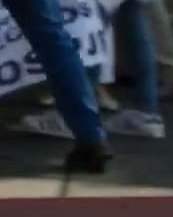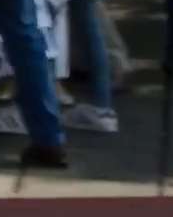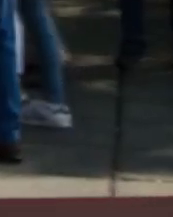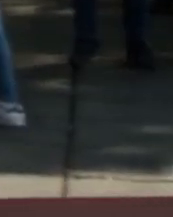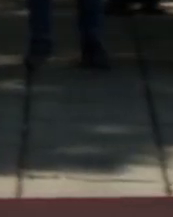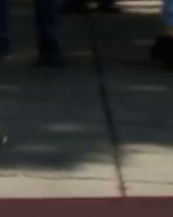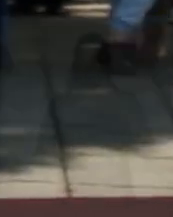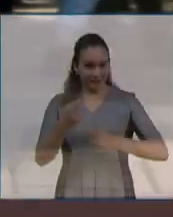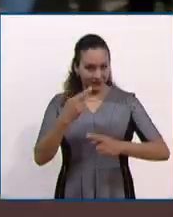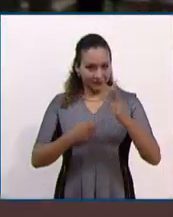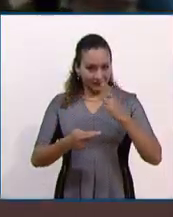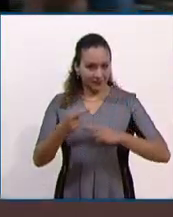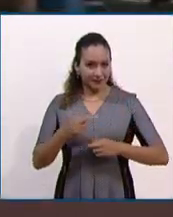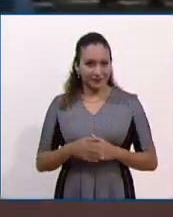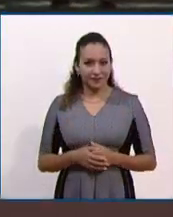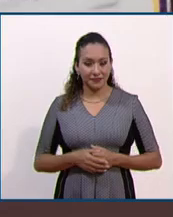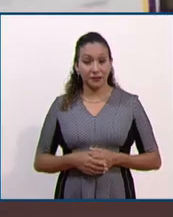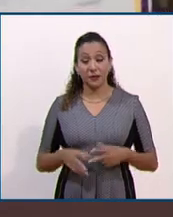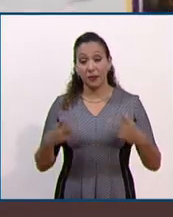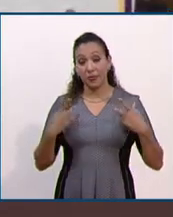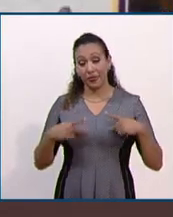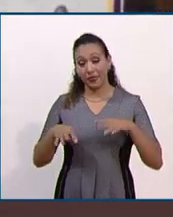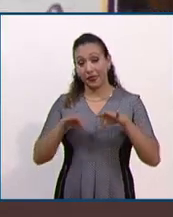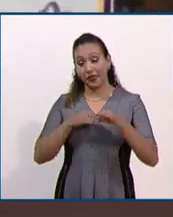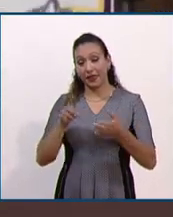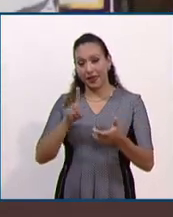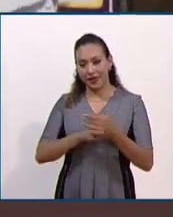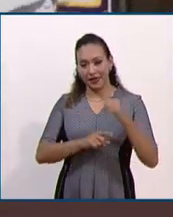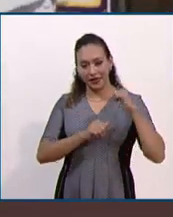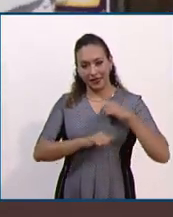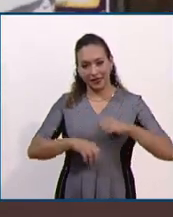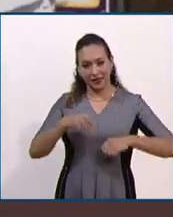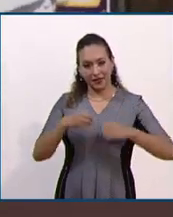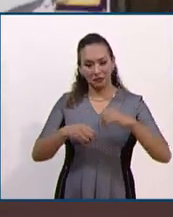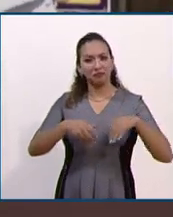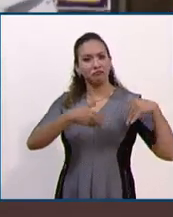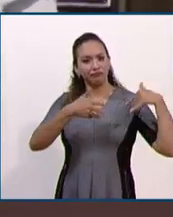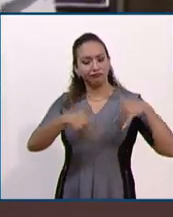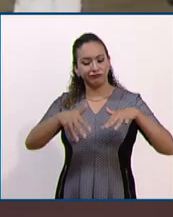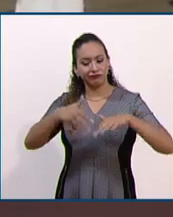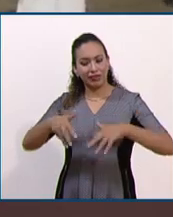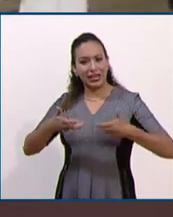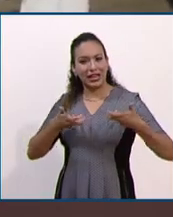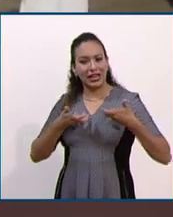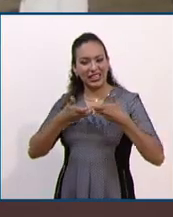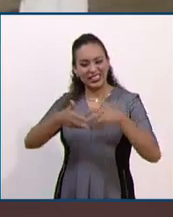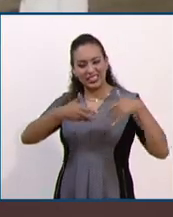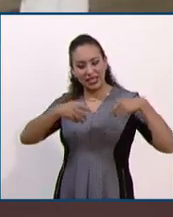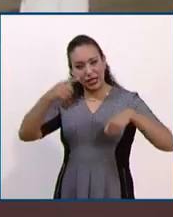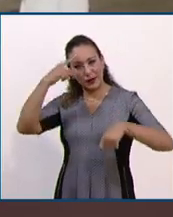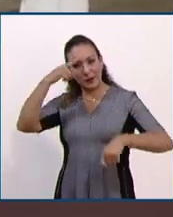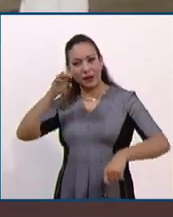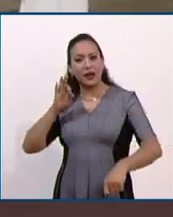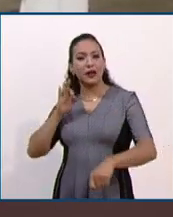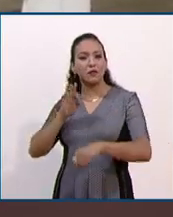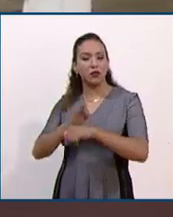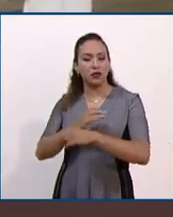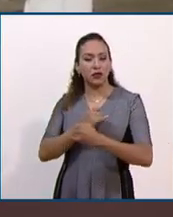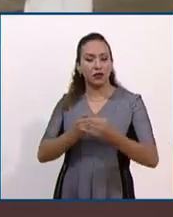Al regresar, trabajadores del Poder Judicial Federal tomaron las calles para defender la división de